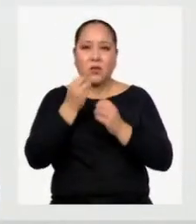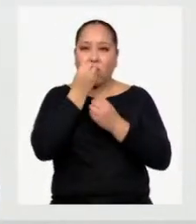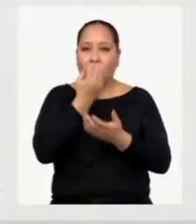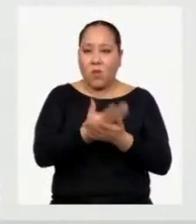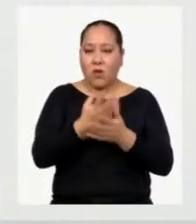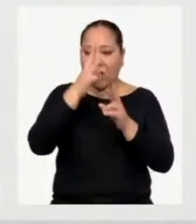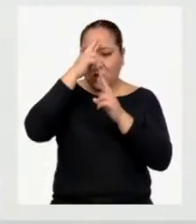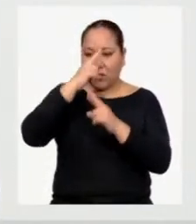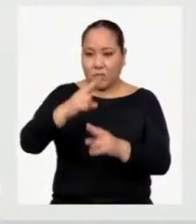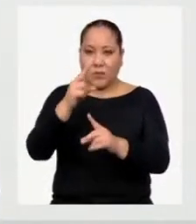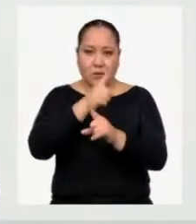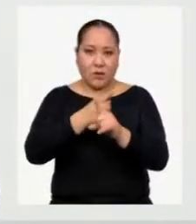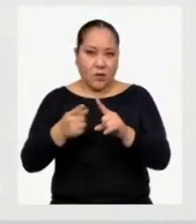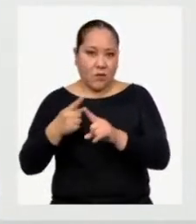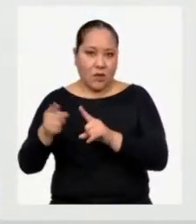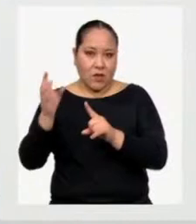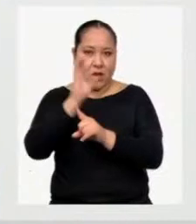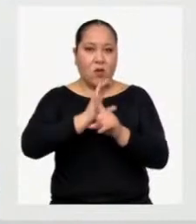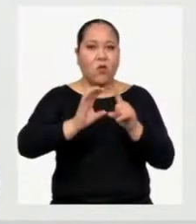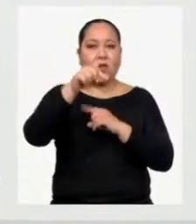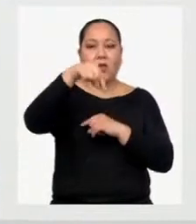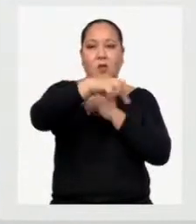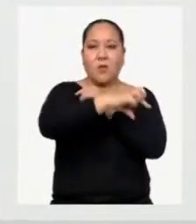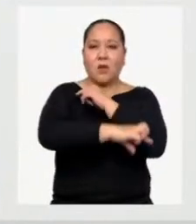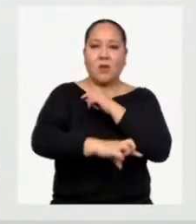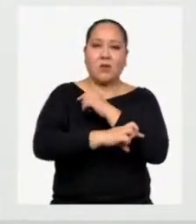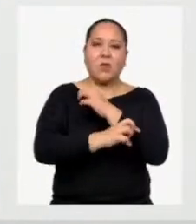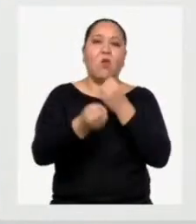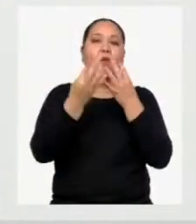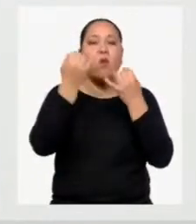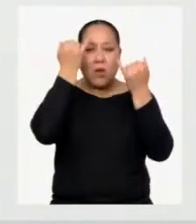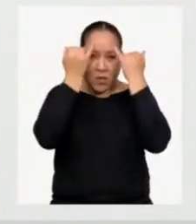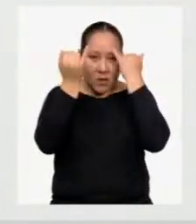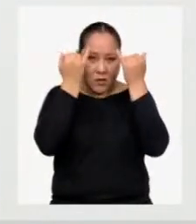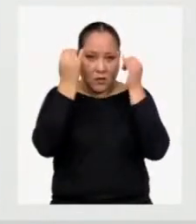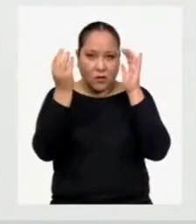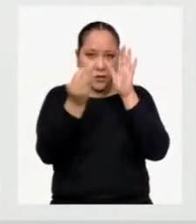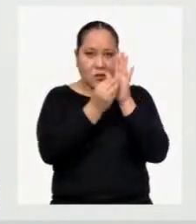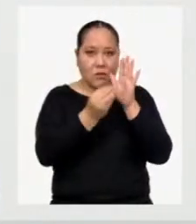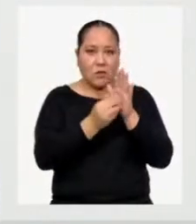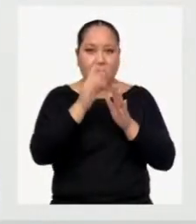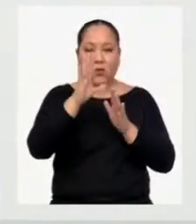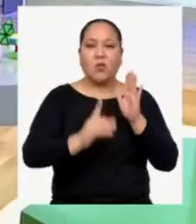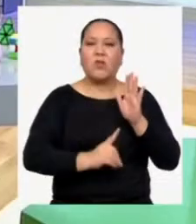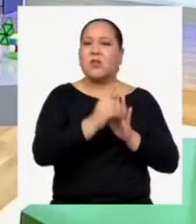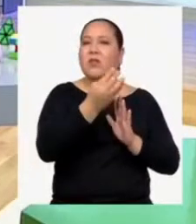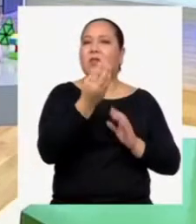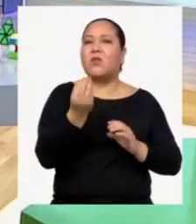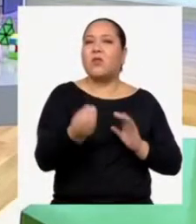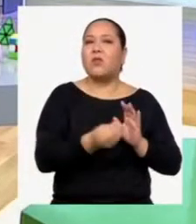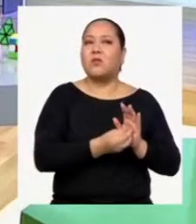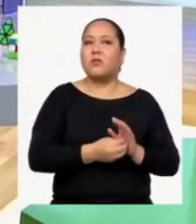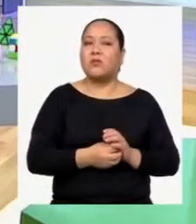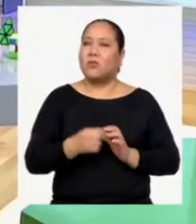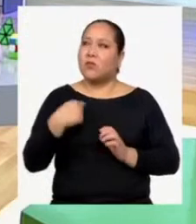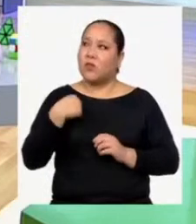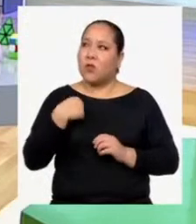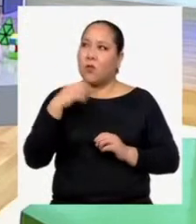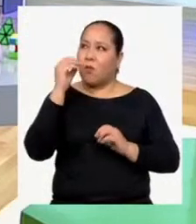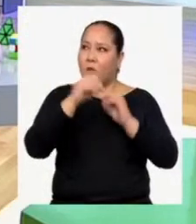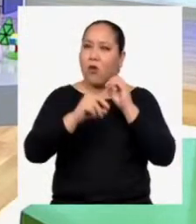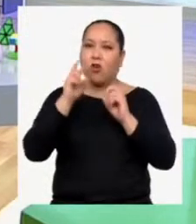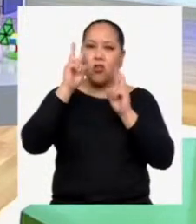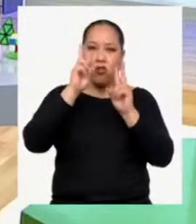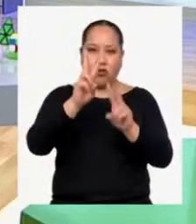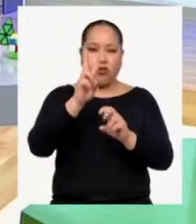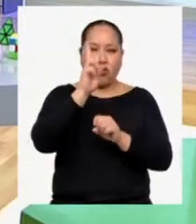la diversidad cultural de nuestro país ¿Cuántas ideas constituyen tu desarrollo? Expongo dos ideas